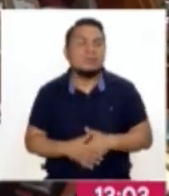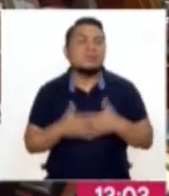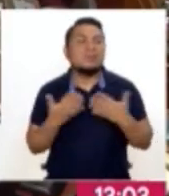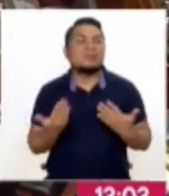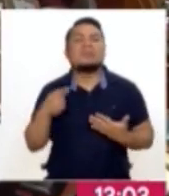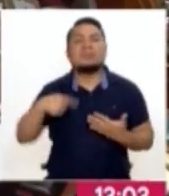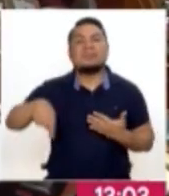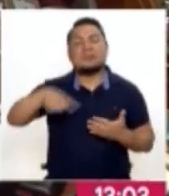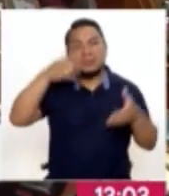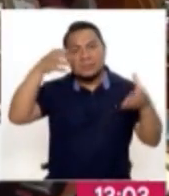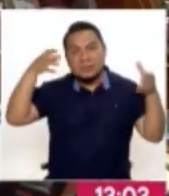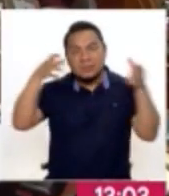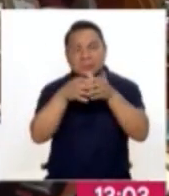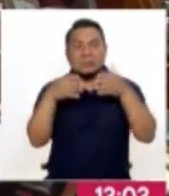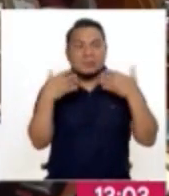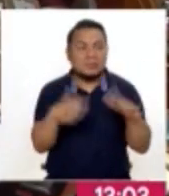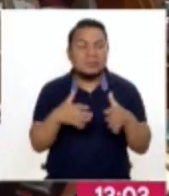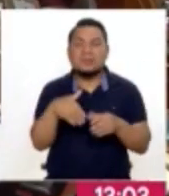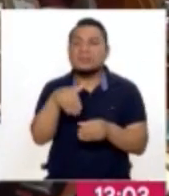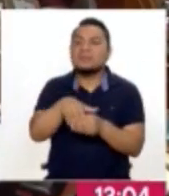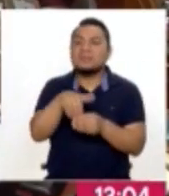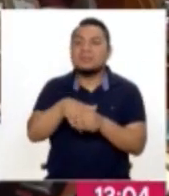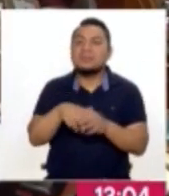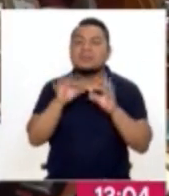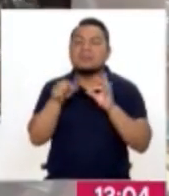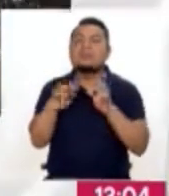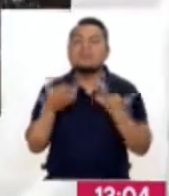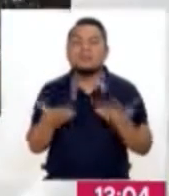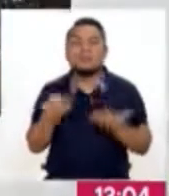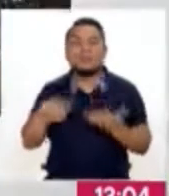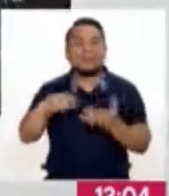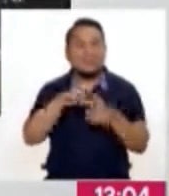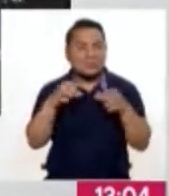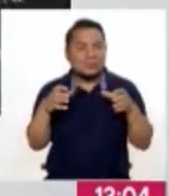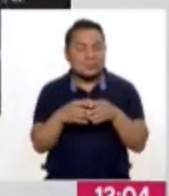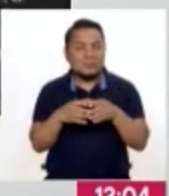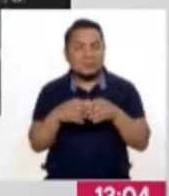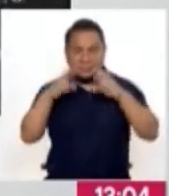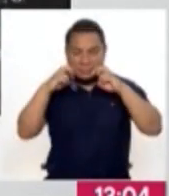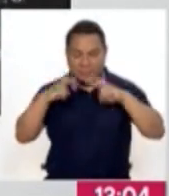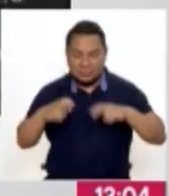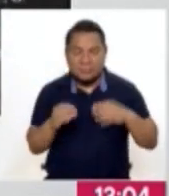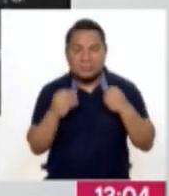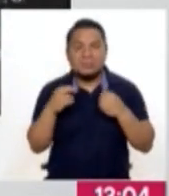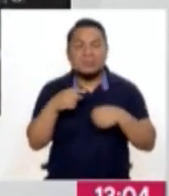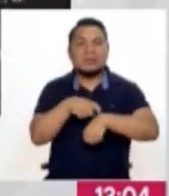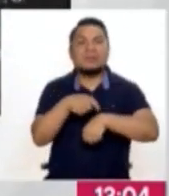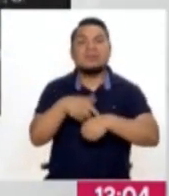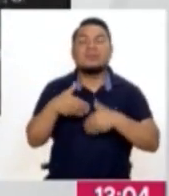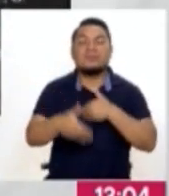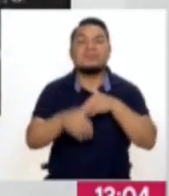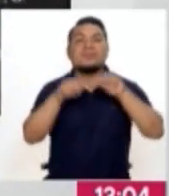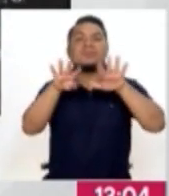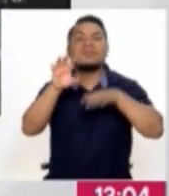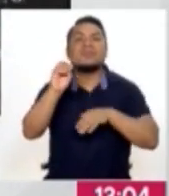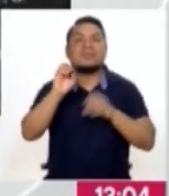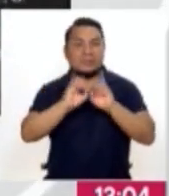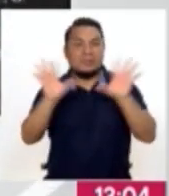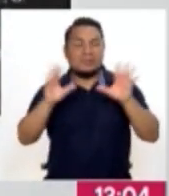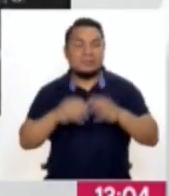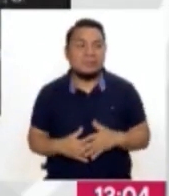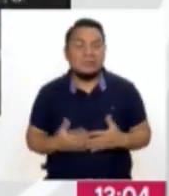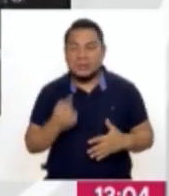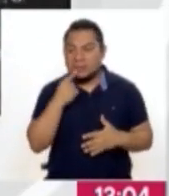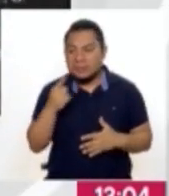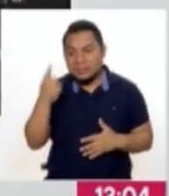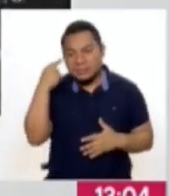En el Pleno del Congreso lo que se va a votar precisamente es la formación de una comisión investigadora por un plazo de 90 días,